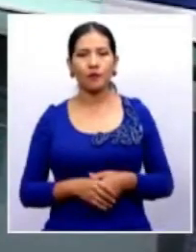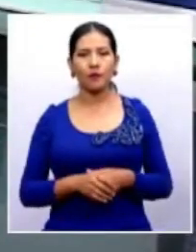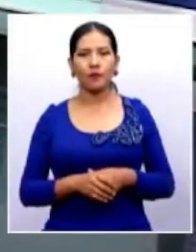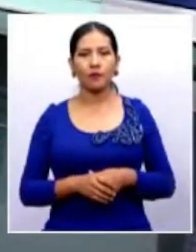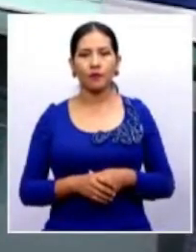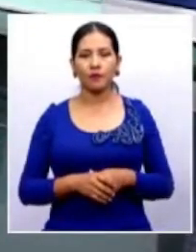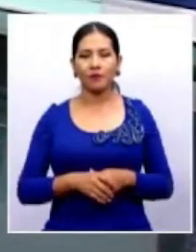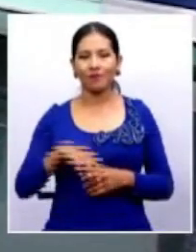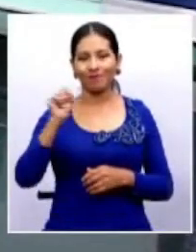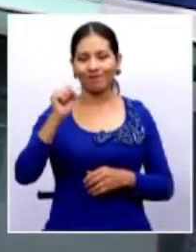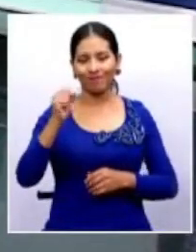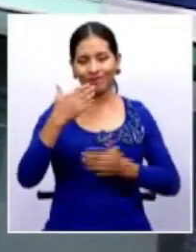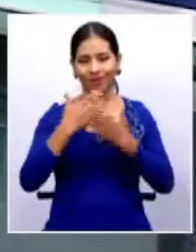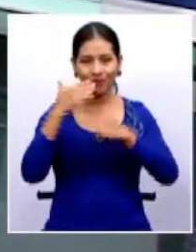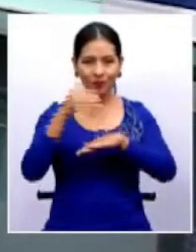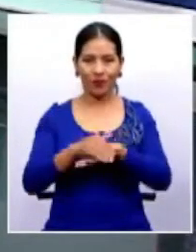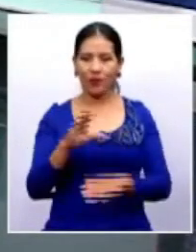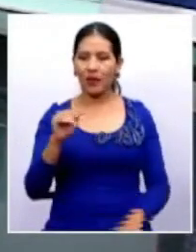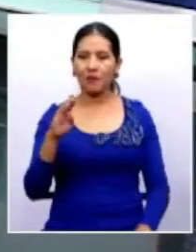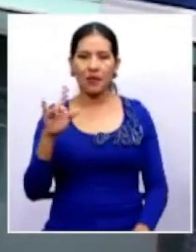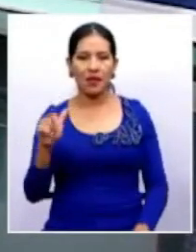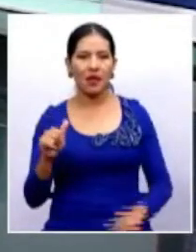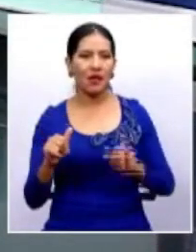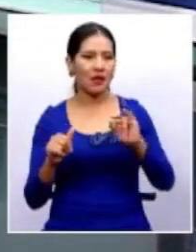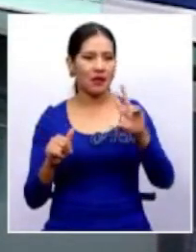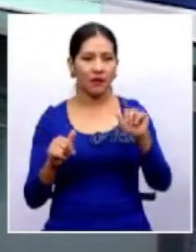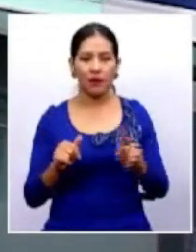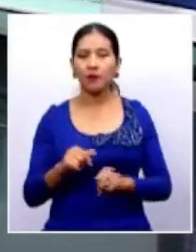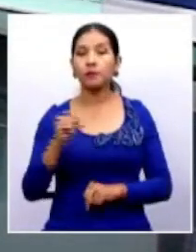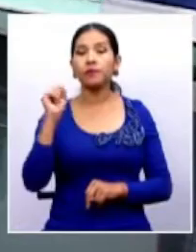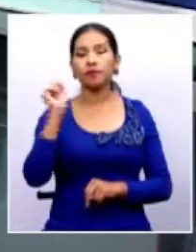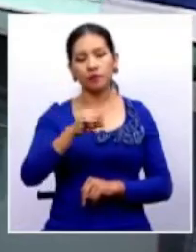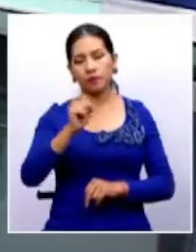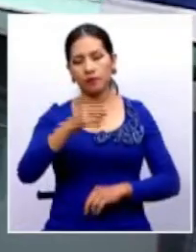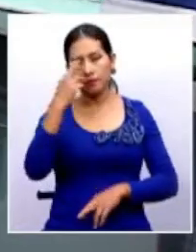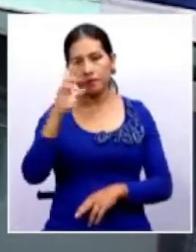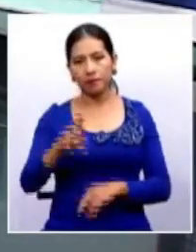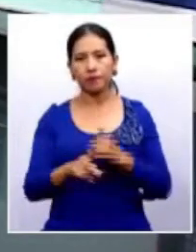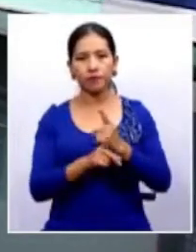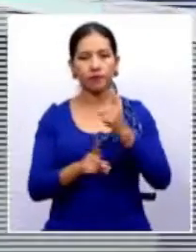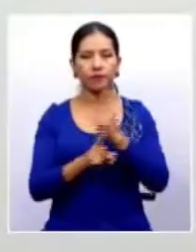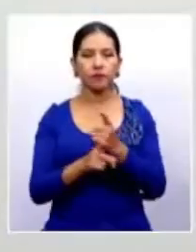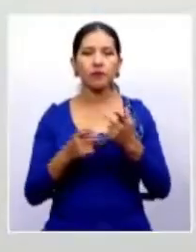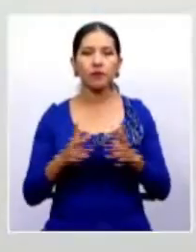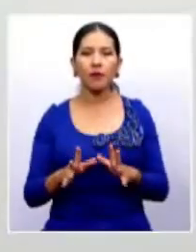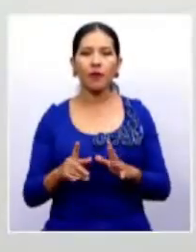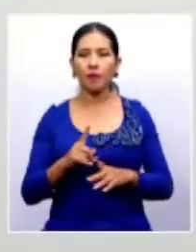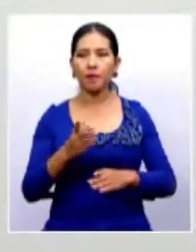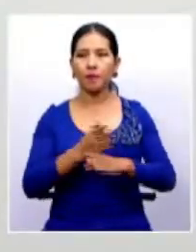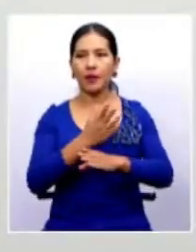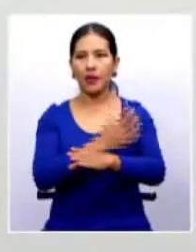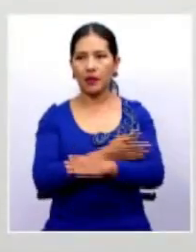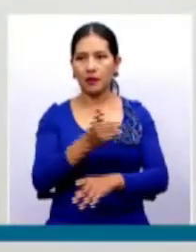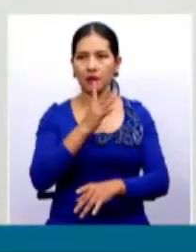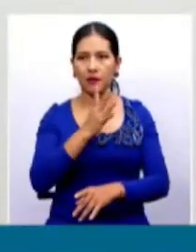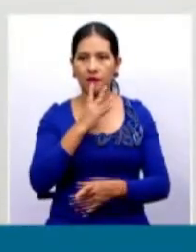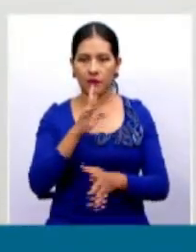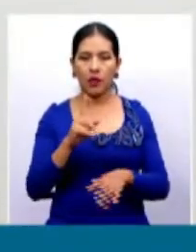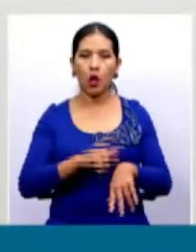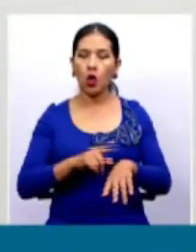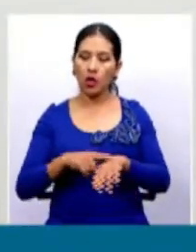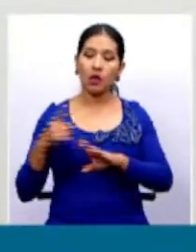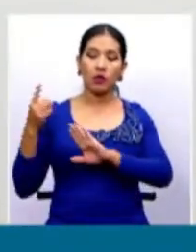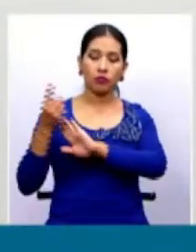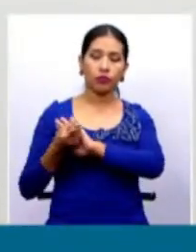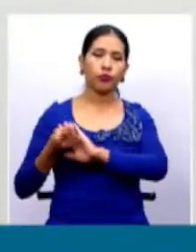muy buenas noches Camila Buenas noches Iván sí evidentemente conforme a lo que ha ido pasando las